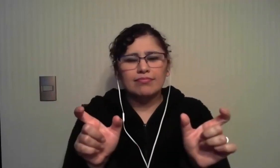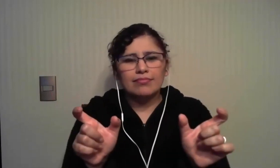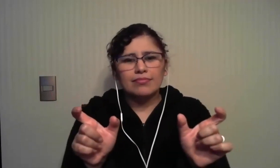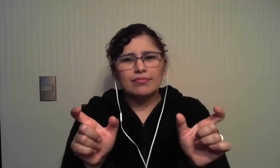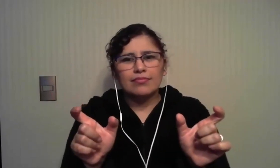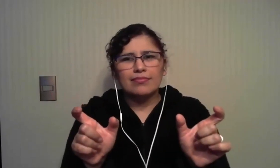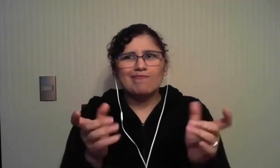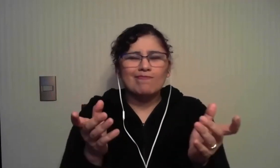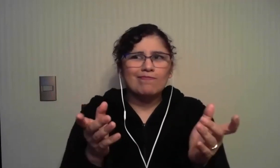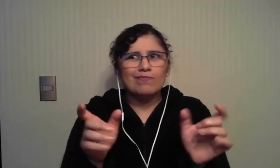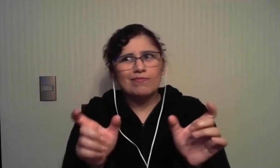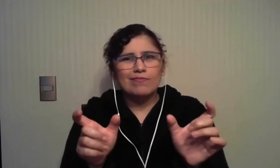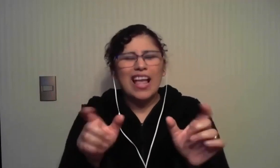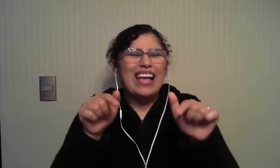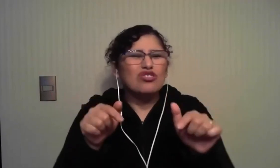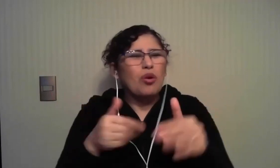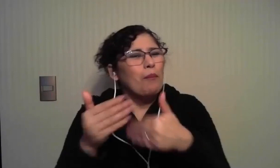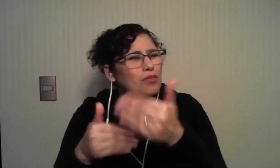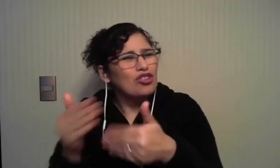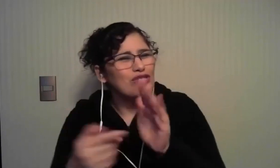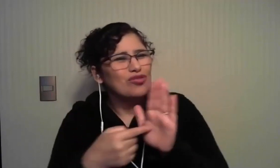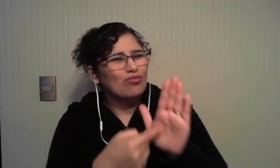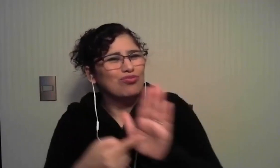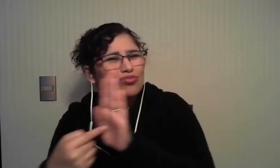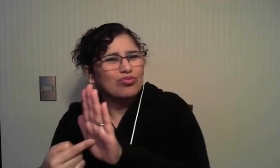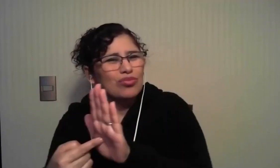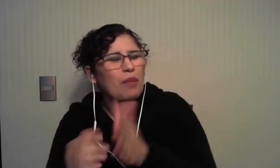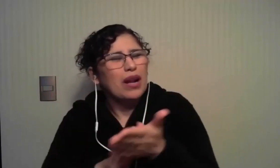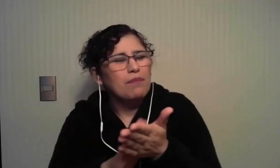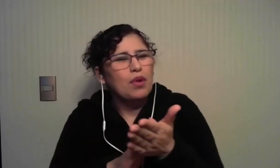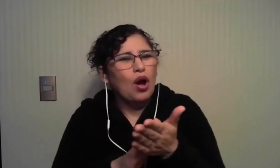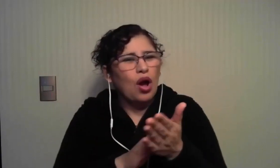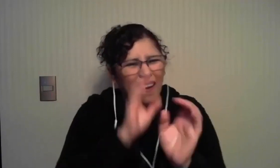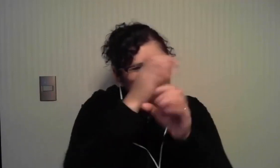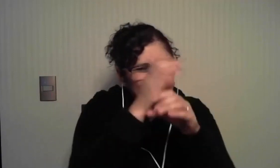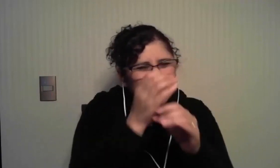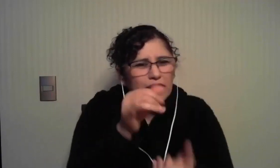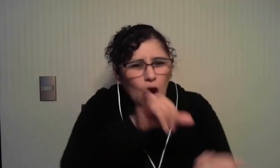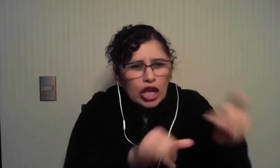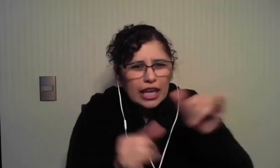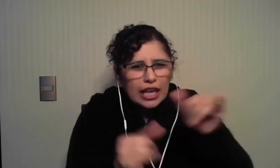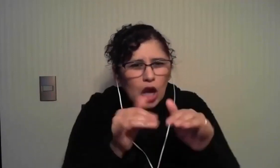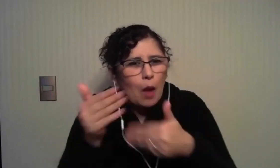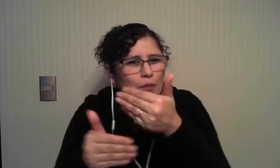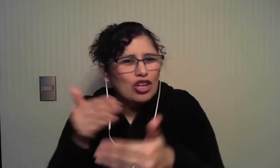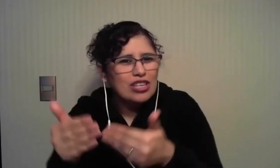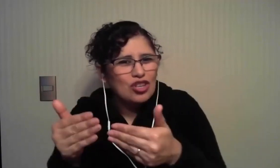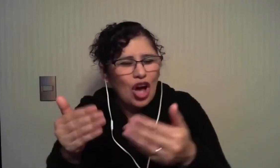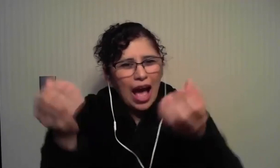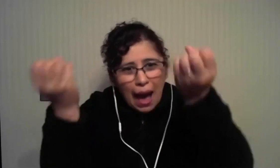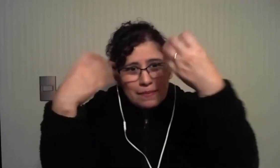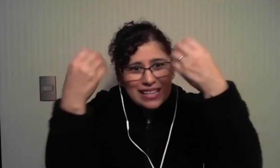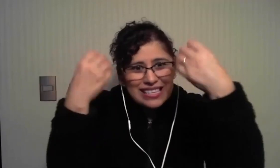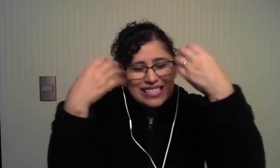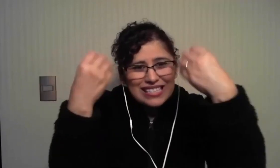a graficar los procesos químicos, bioquímicos de lo que significa el aprendizaje a nivel